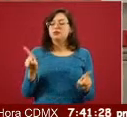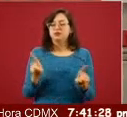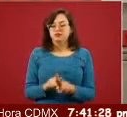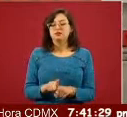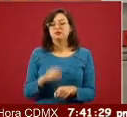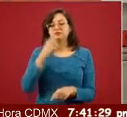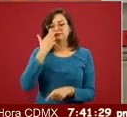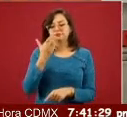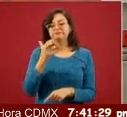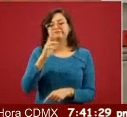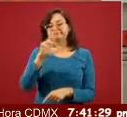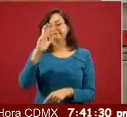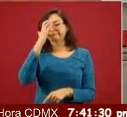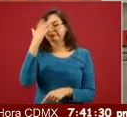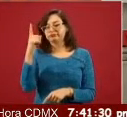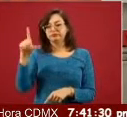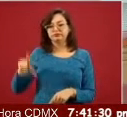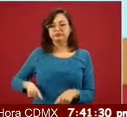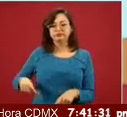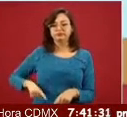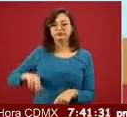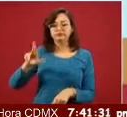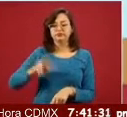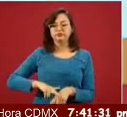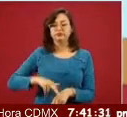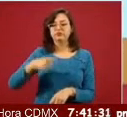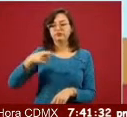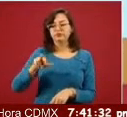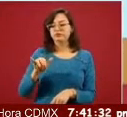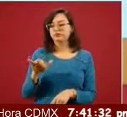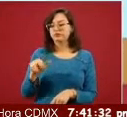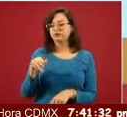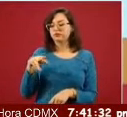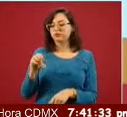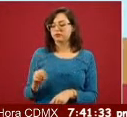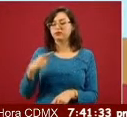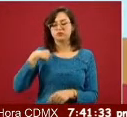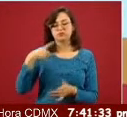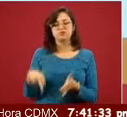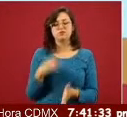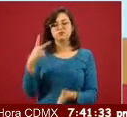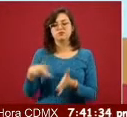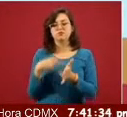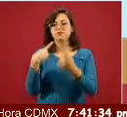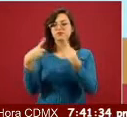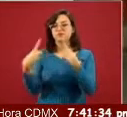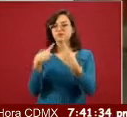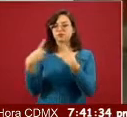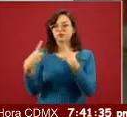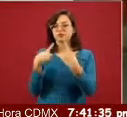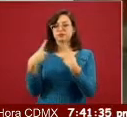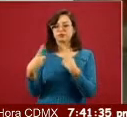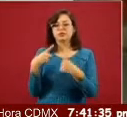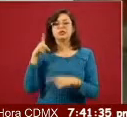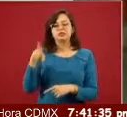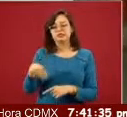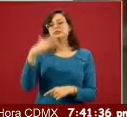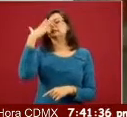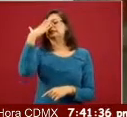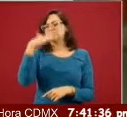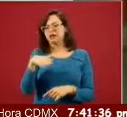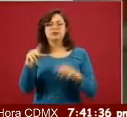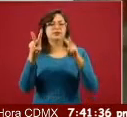mi reconocimiento al gobernador Quirino Ordaz, con quien también he tenido varias conversaciones. Está muy enterado, está